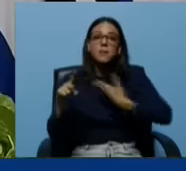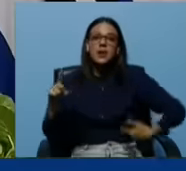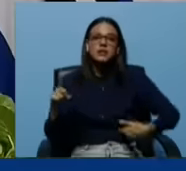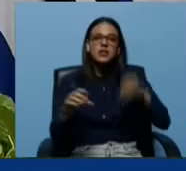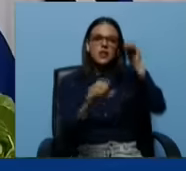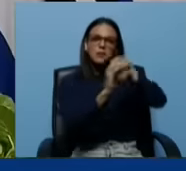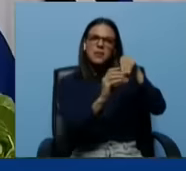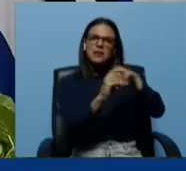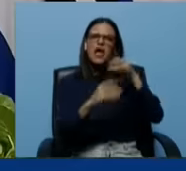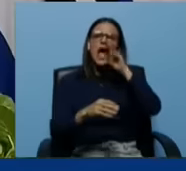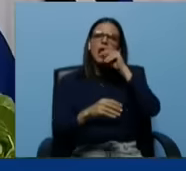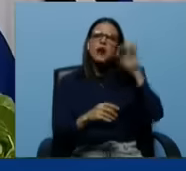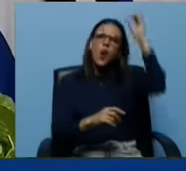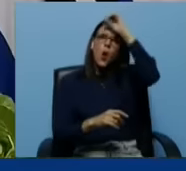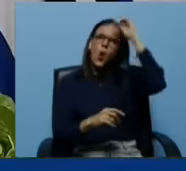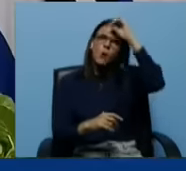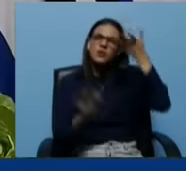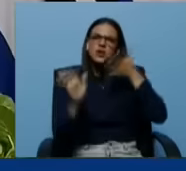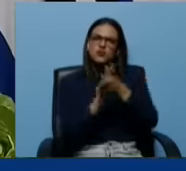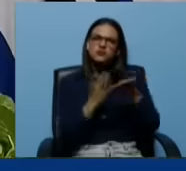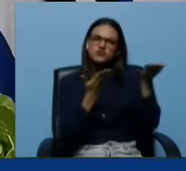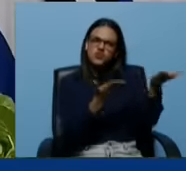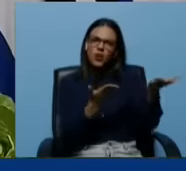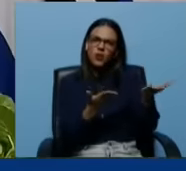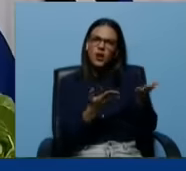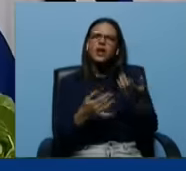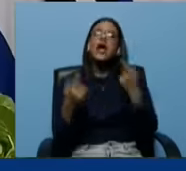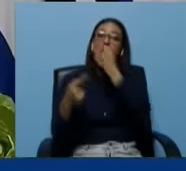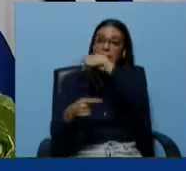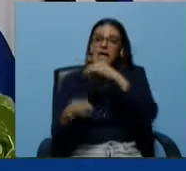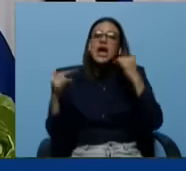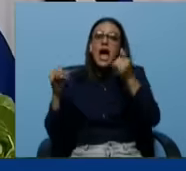Ahí hay bases militares, yanquis.